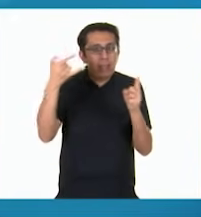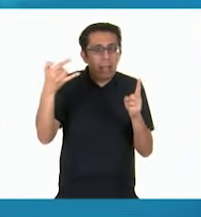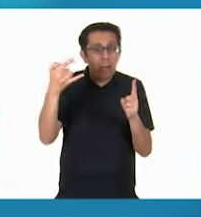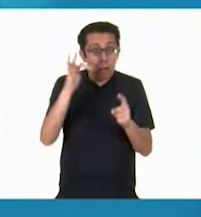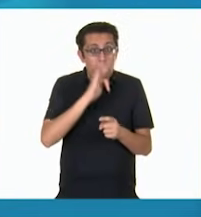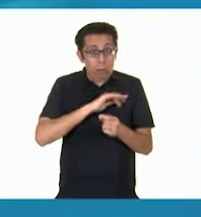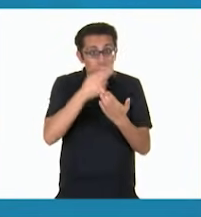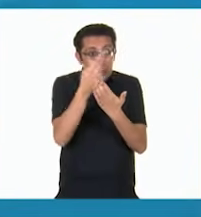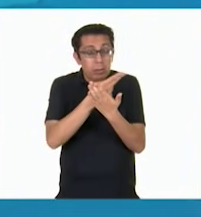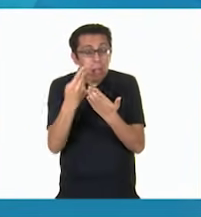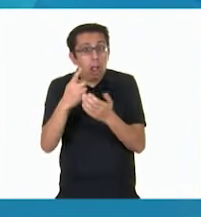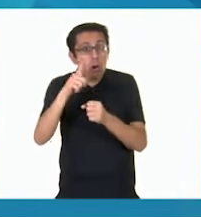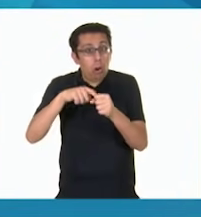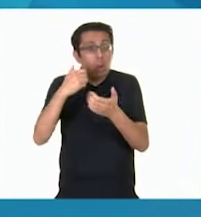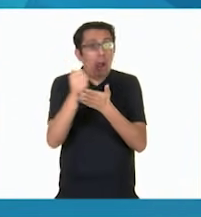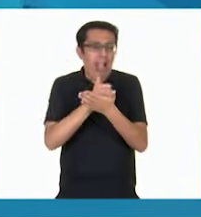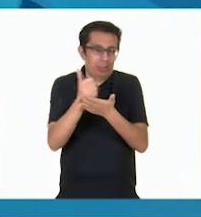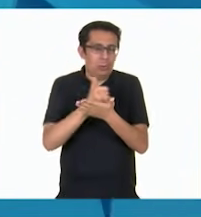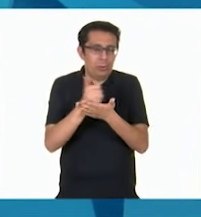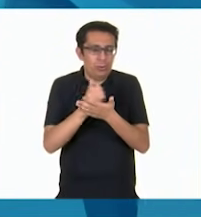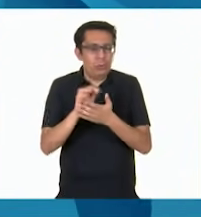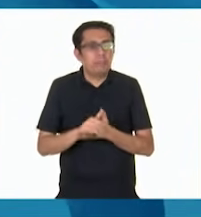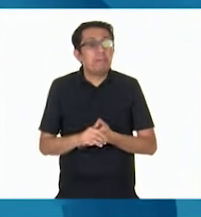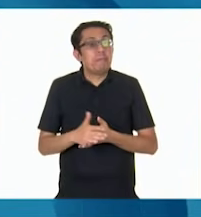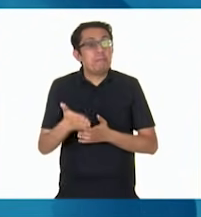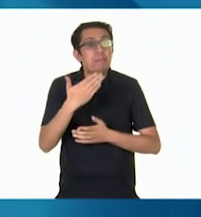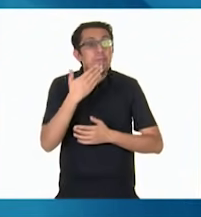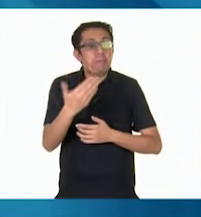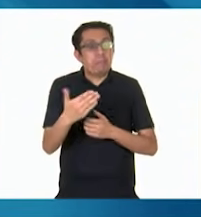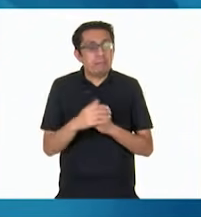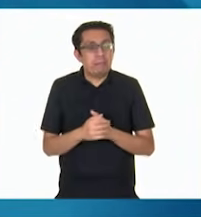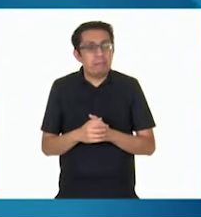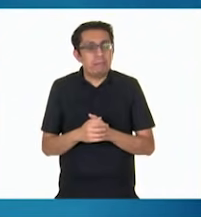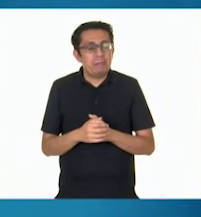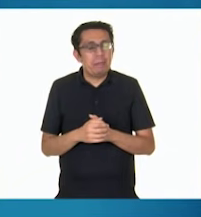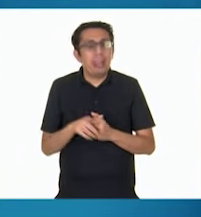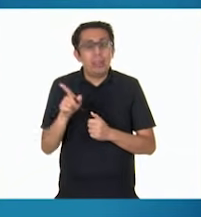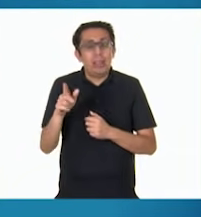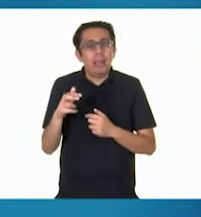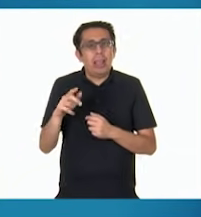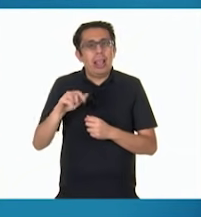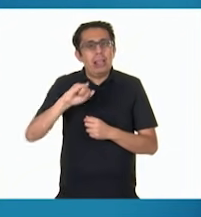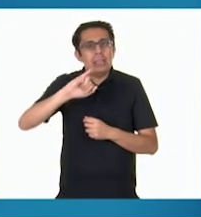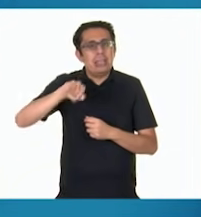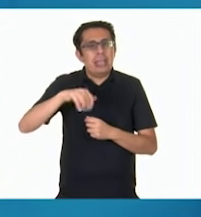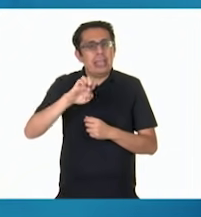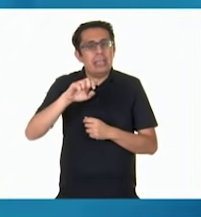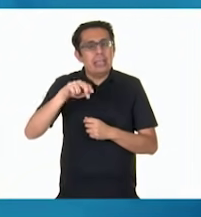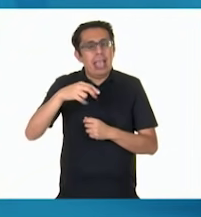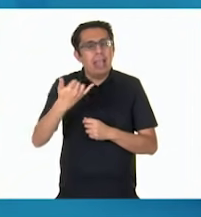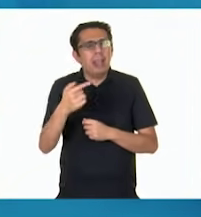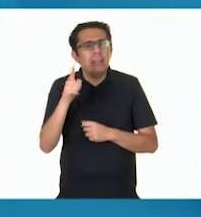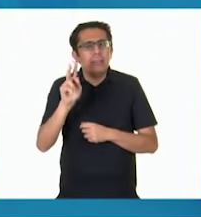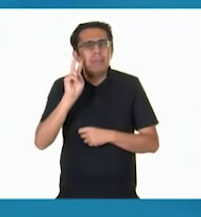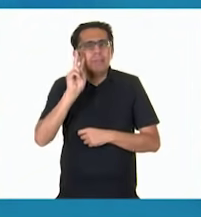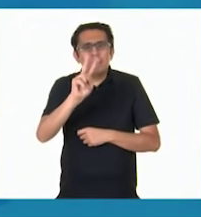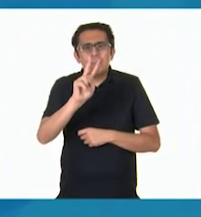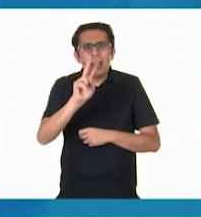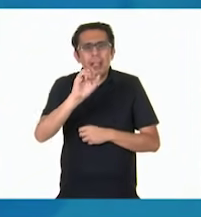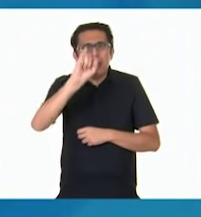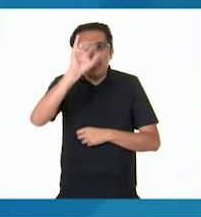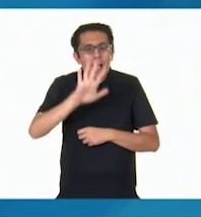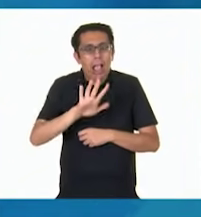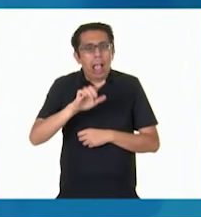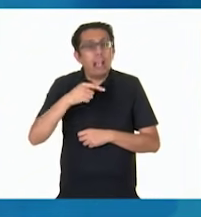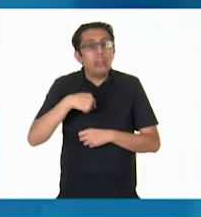Los podemos iluminar de color azul. ¡Mire! Sí, muy bien, Ale. Ahora, Jenny, ¿qué ves en la imagen? Yo ya